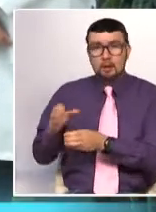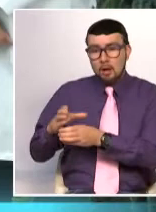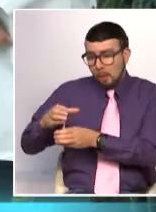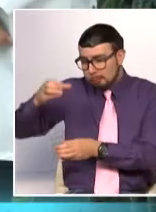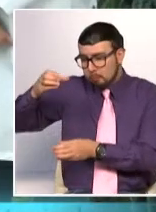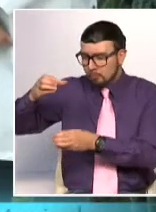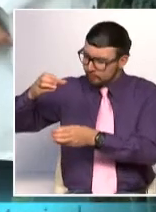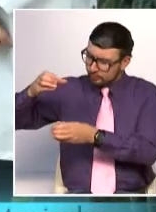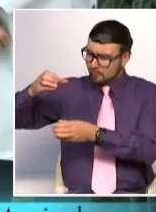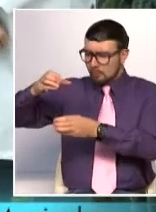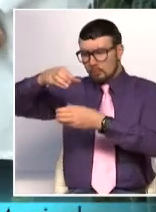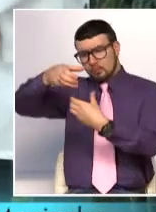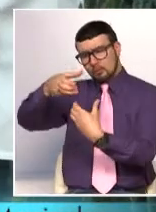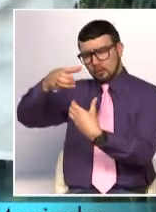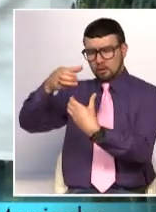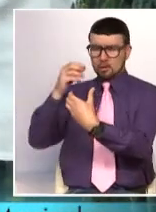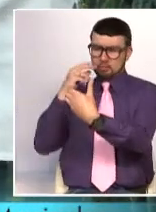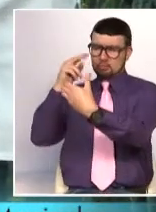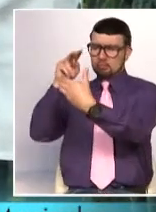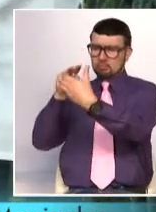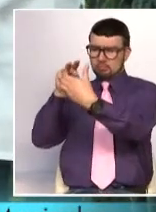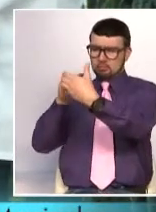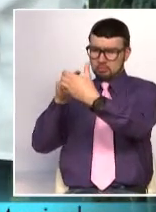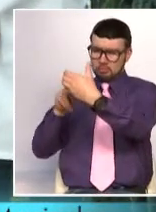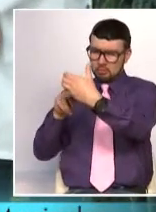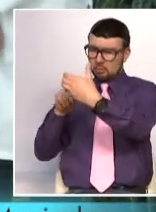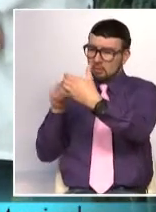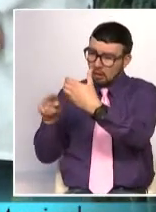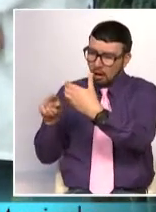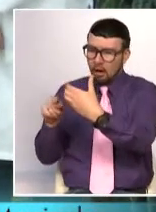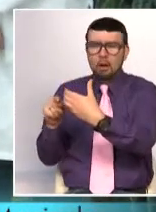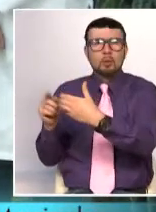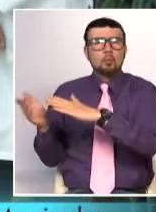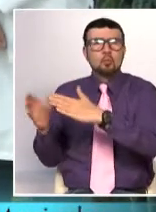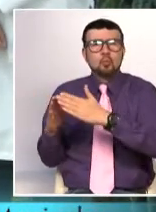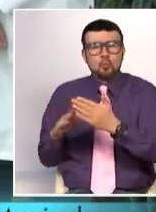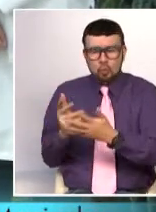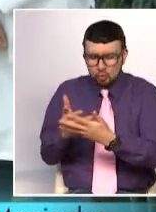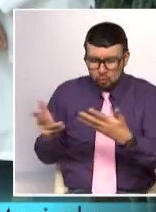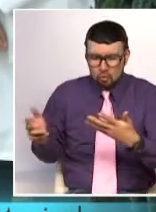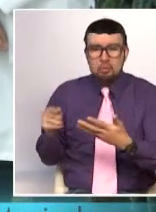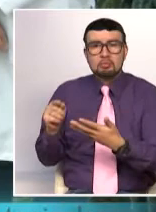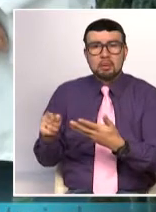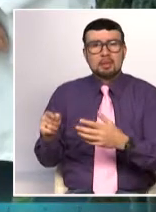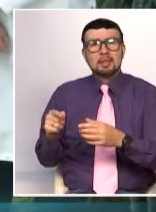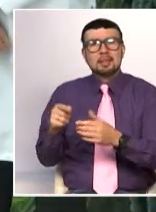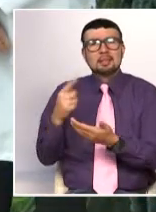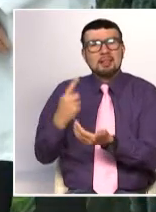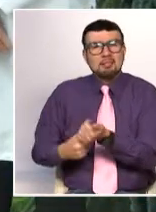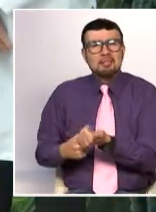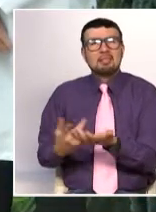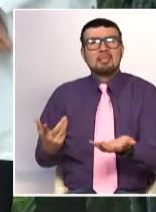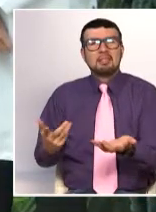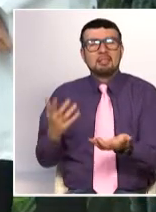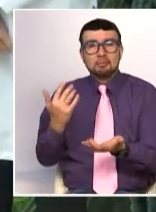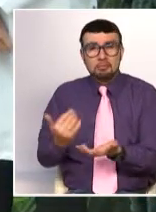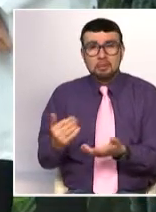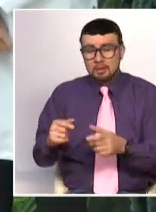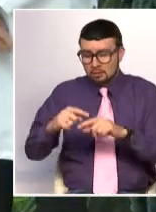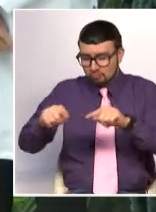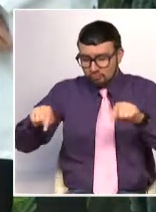realmente son alimentos muertos a todos sardinas salchichas perros jamones mortadelas todos estos alimentos